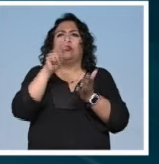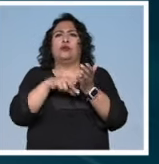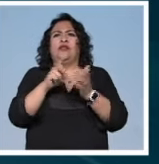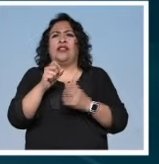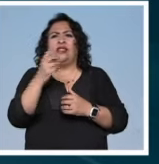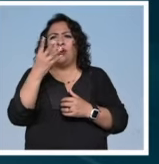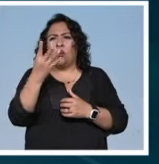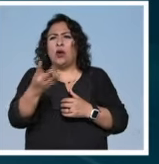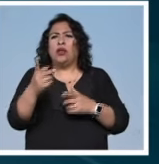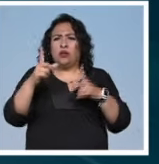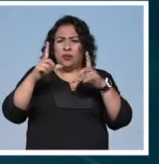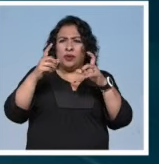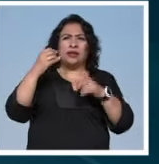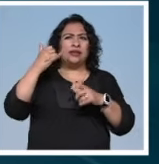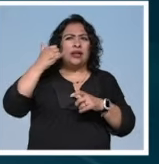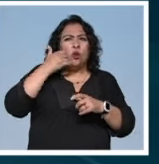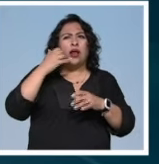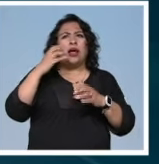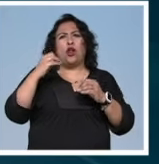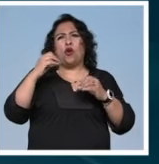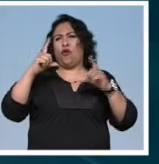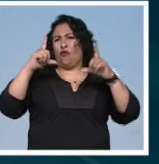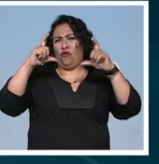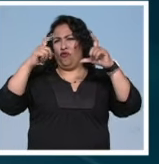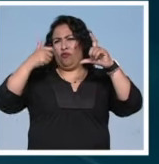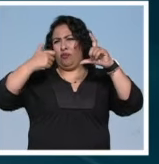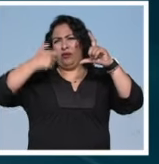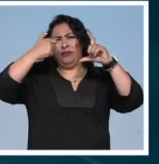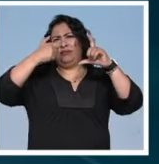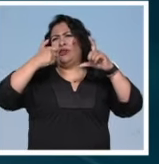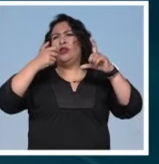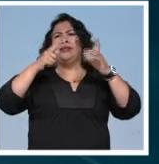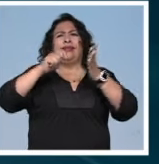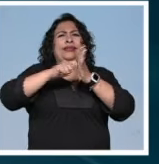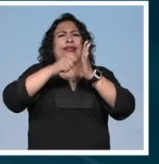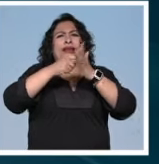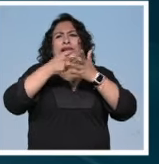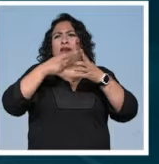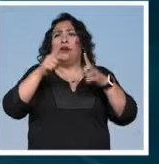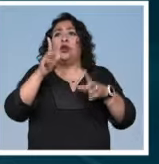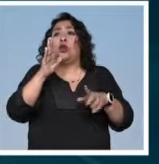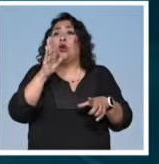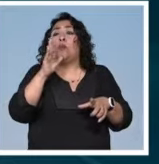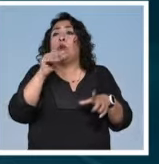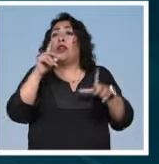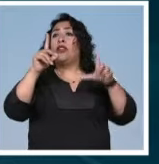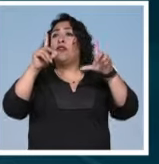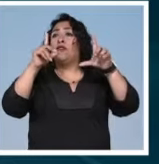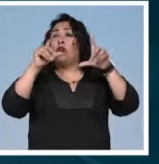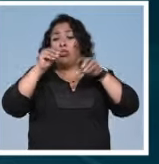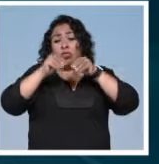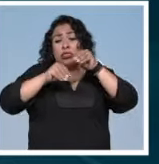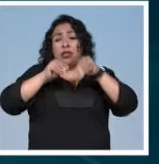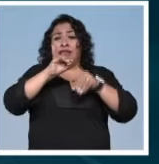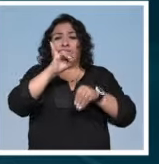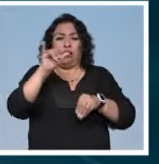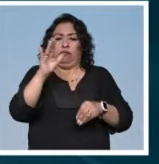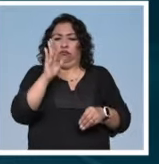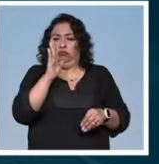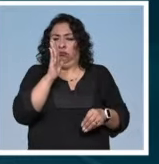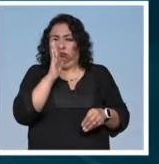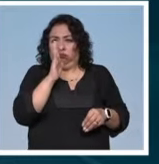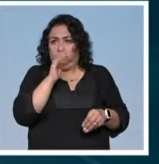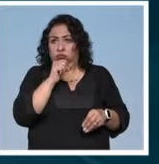2024, tomadas con celular o cámaras fotográficas en cualquier técnica y no se permiten fotos producidas con inteligencia